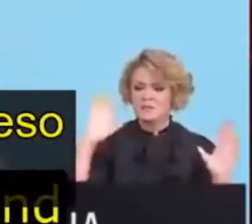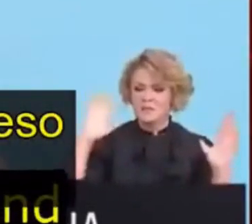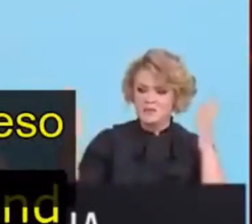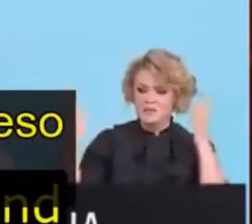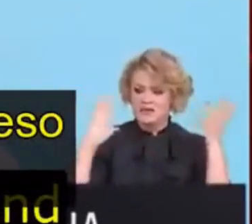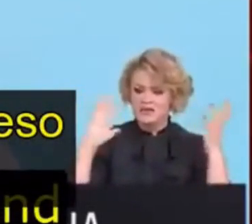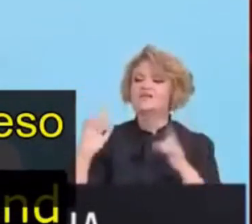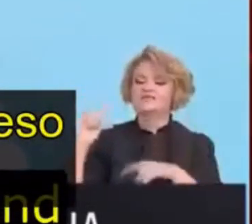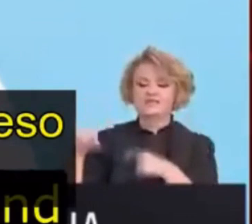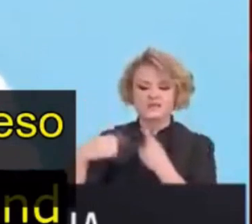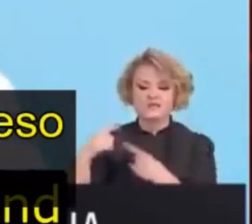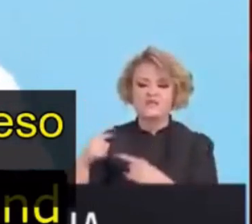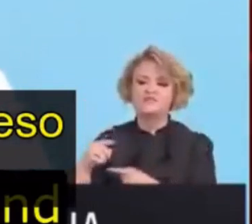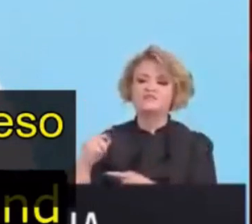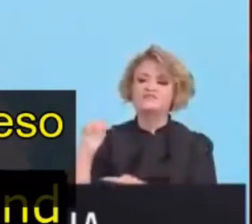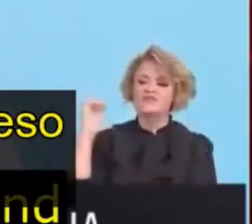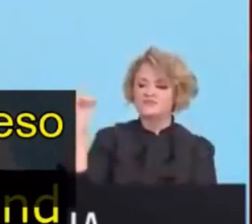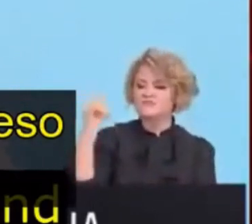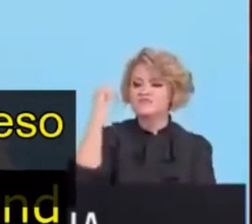nacional